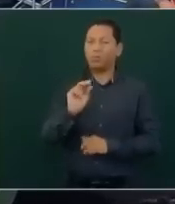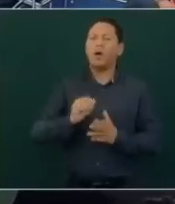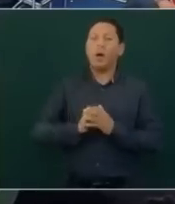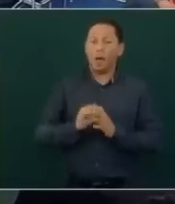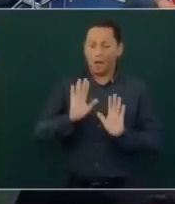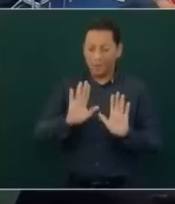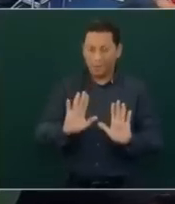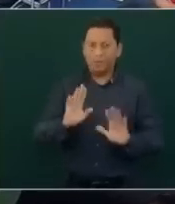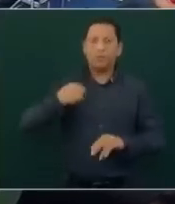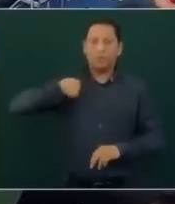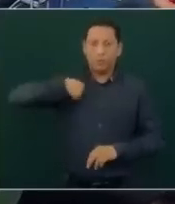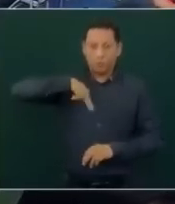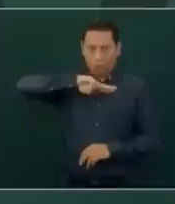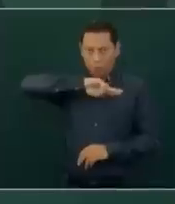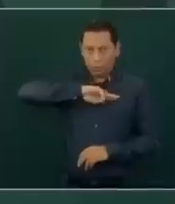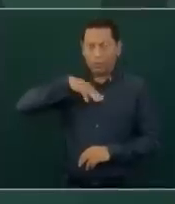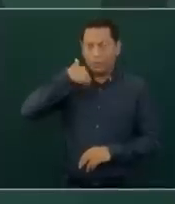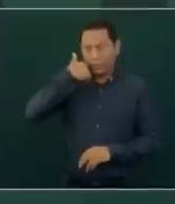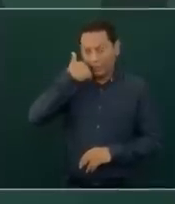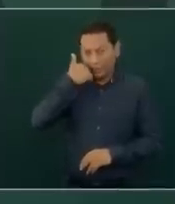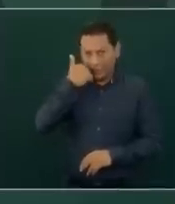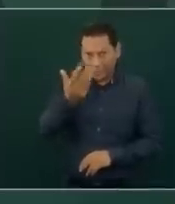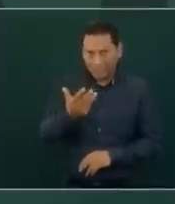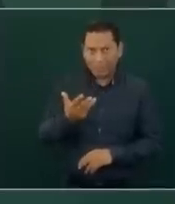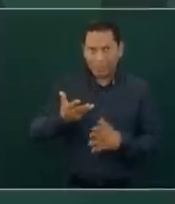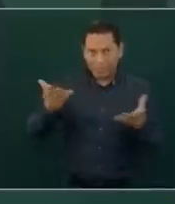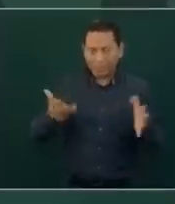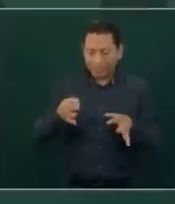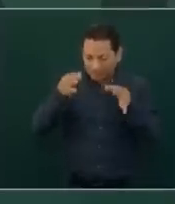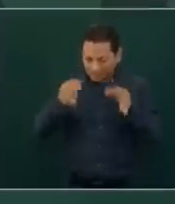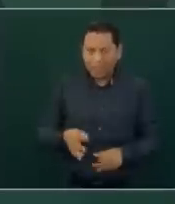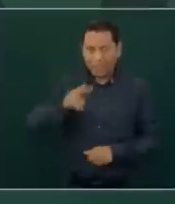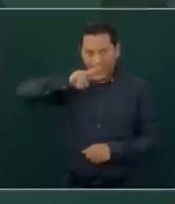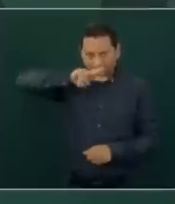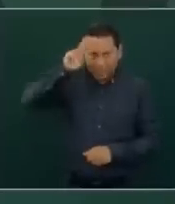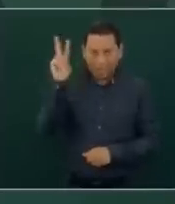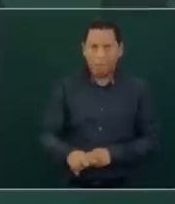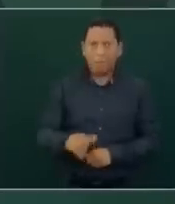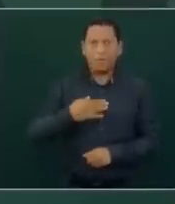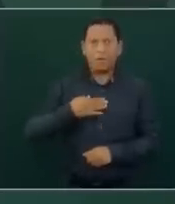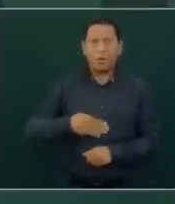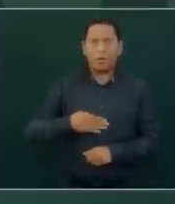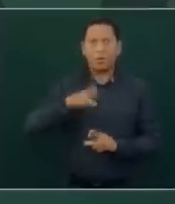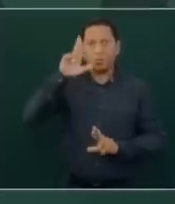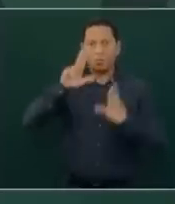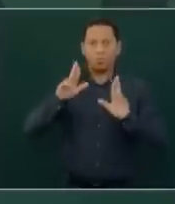queremos hacer realidad una auténtica democracia